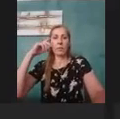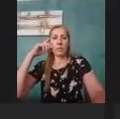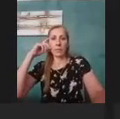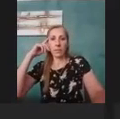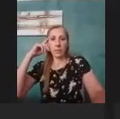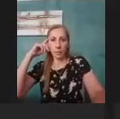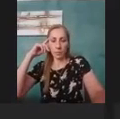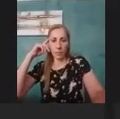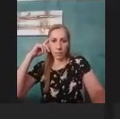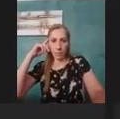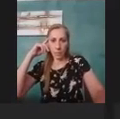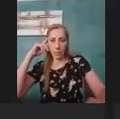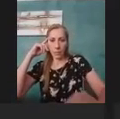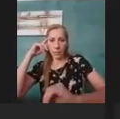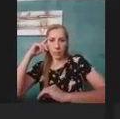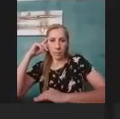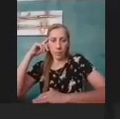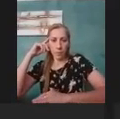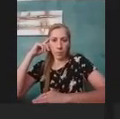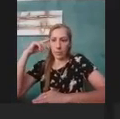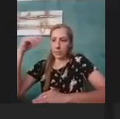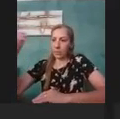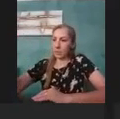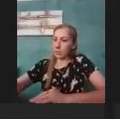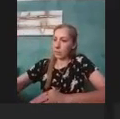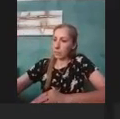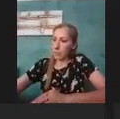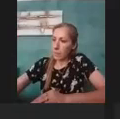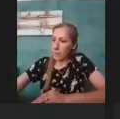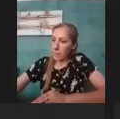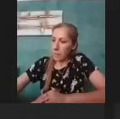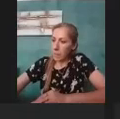Dale, hazlo tranquilo.